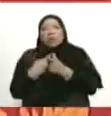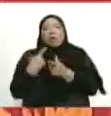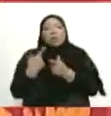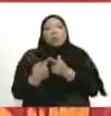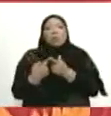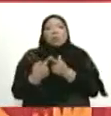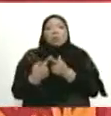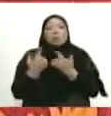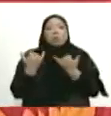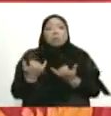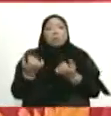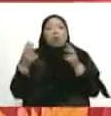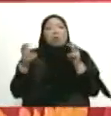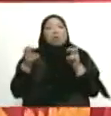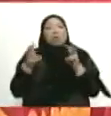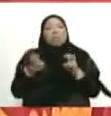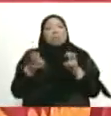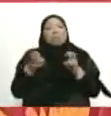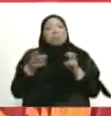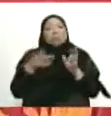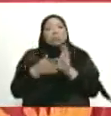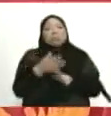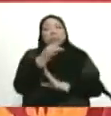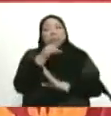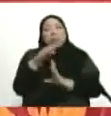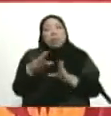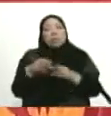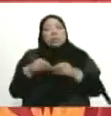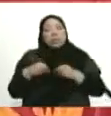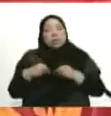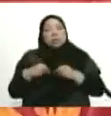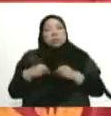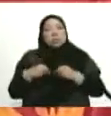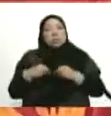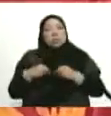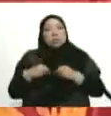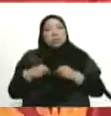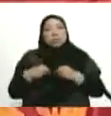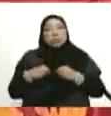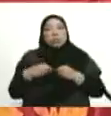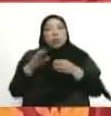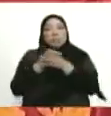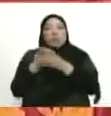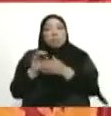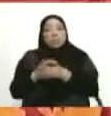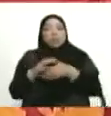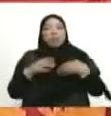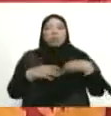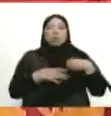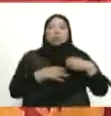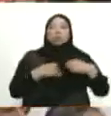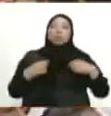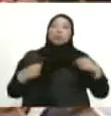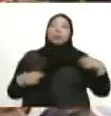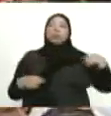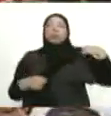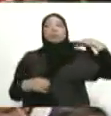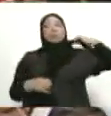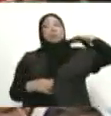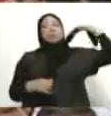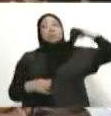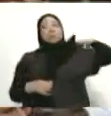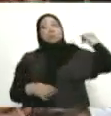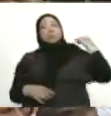nosotros vamos ahora a una nueva fase. Además del reconocimiento a ustedes, compañeras y compañeros, vamos nosotros a